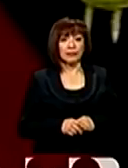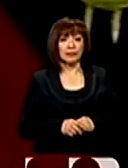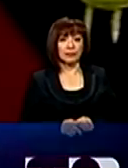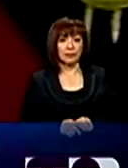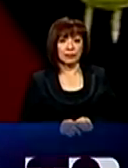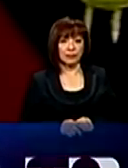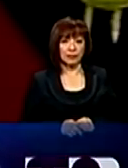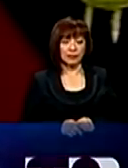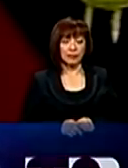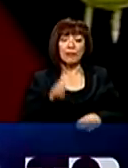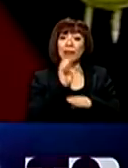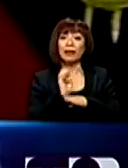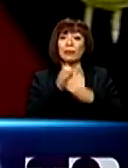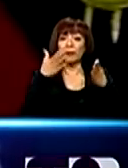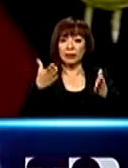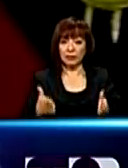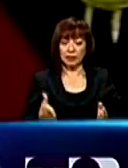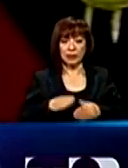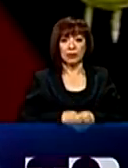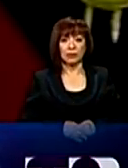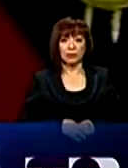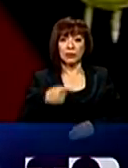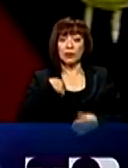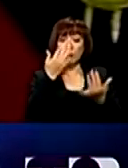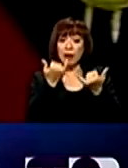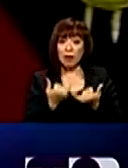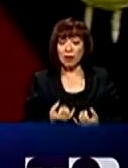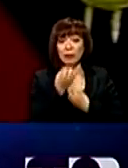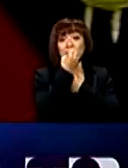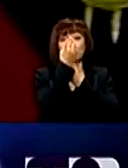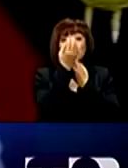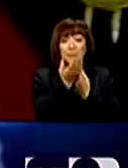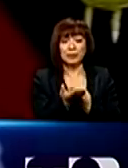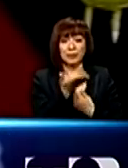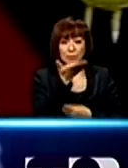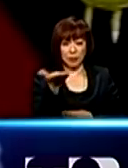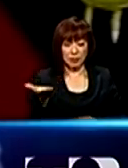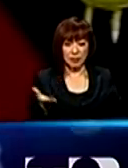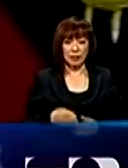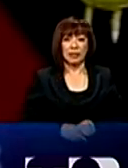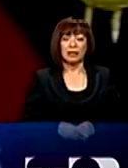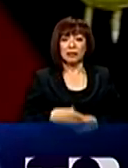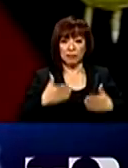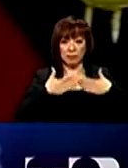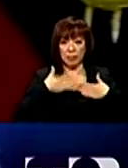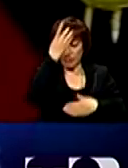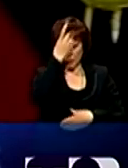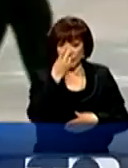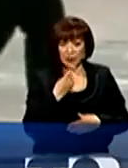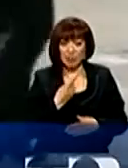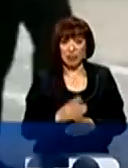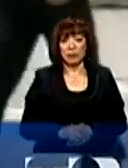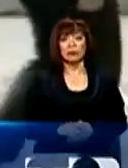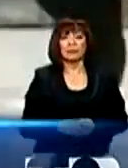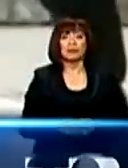Queridas ecuatorianos y ecuatorianas, hoy quiero dirigirme a ustedes para hacerles saber una decisión que he tomado tras una profunda reflexión. Es